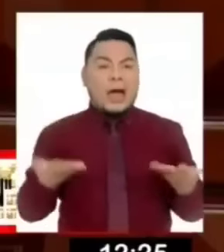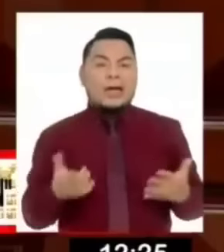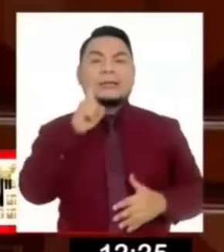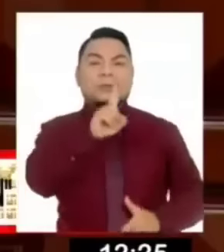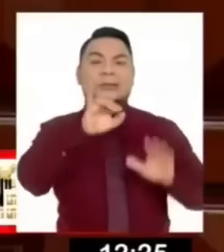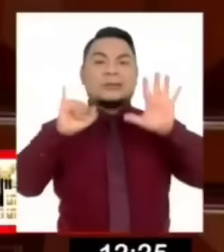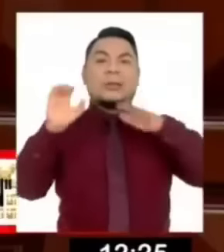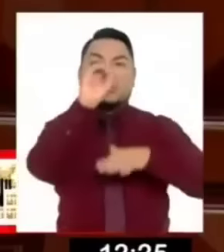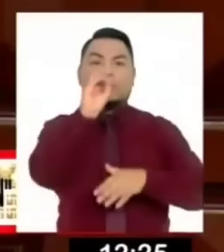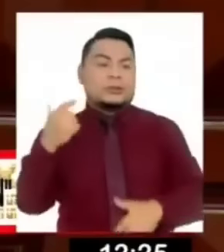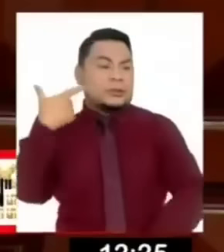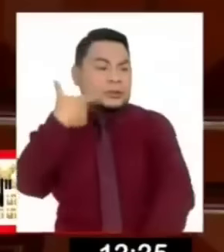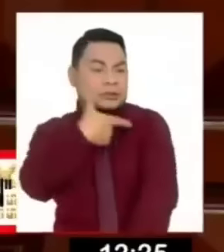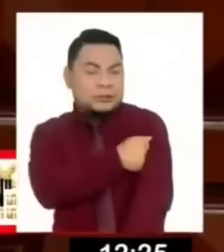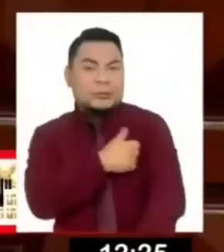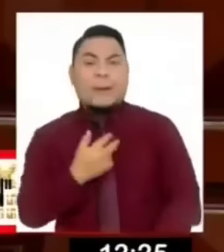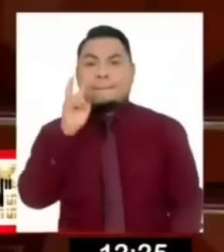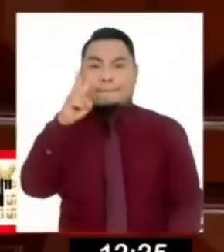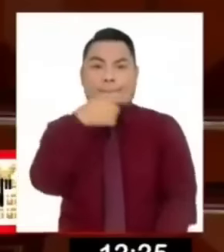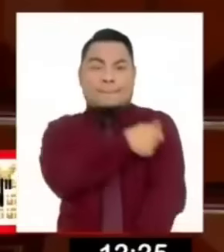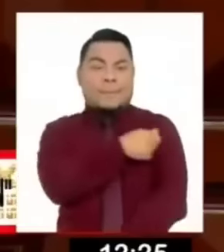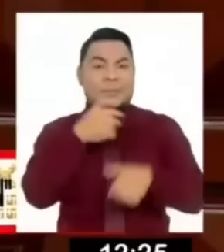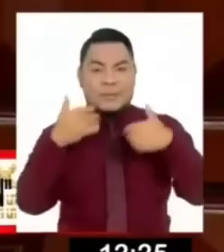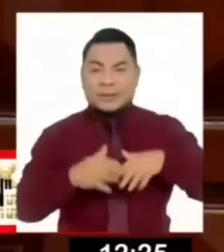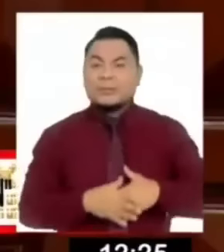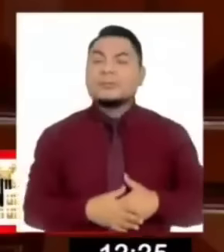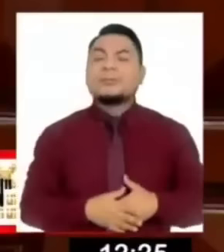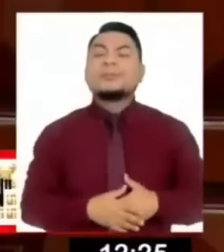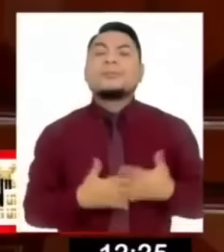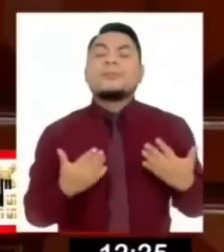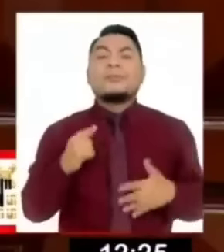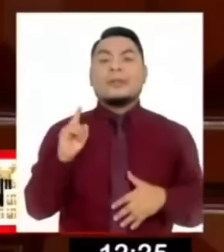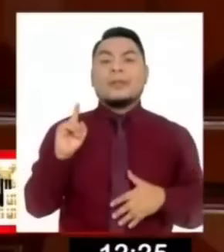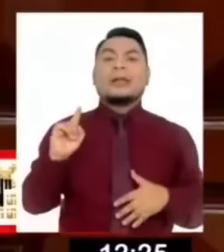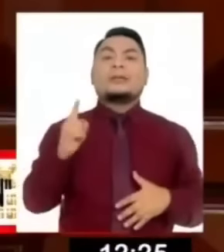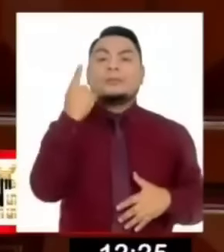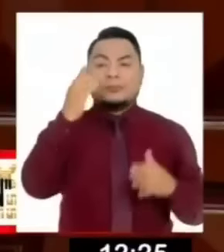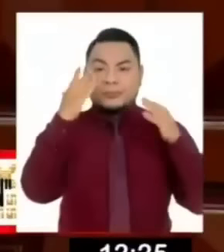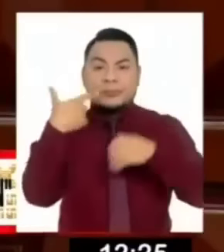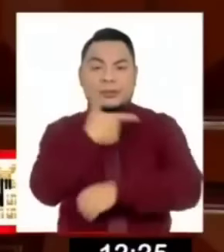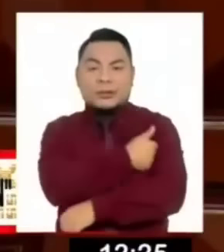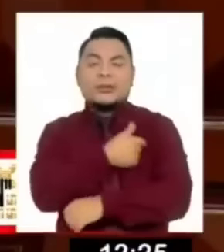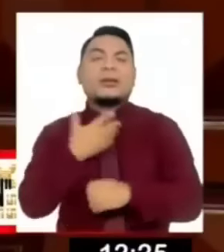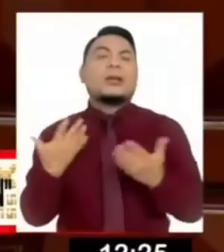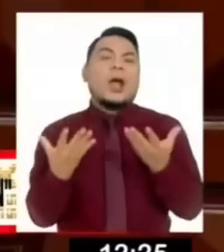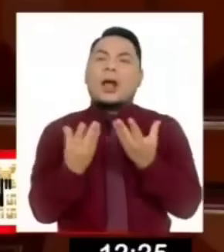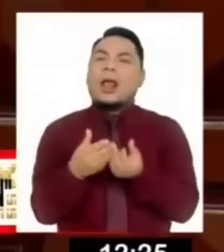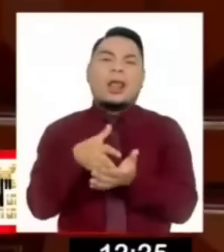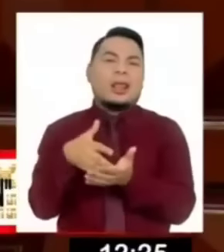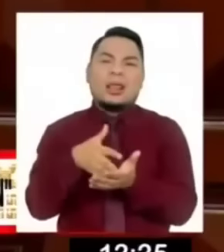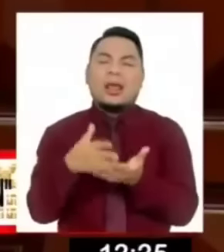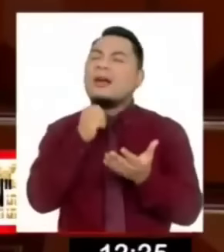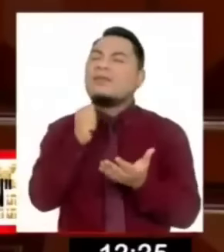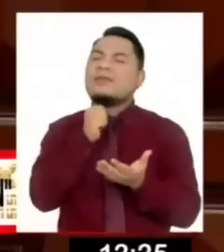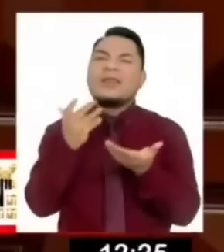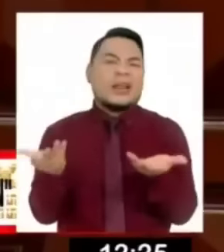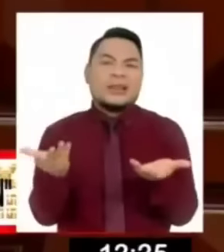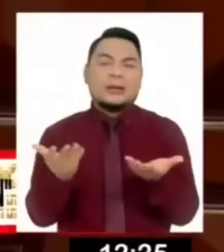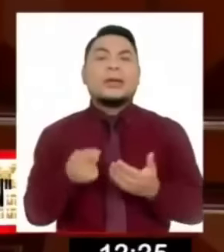de la población vacunada con dos dosis y un primer nivel de atención muy débil.